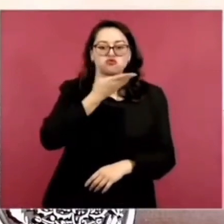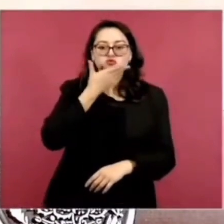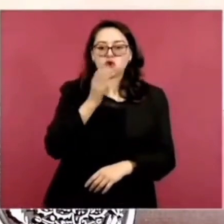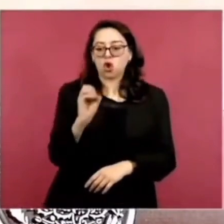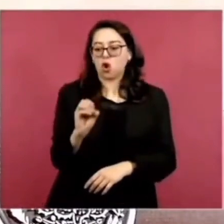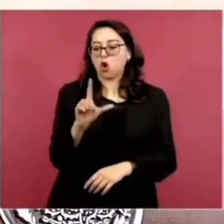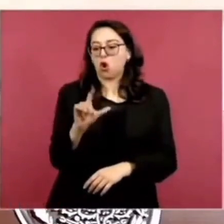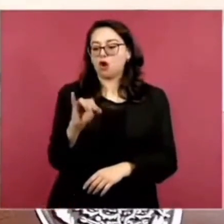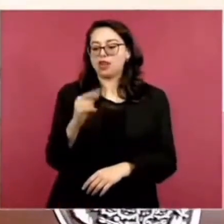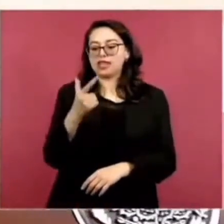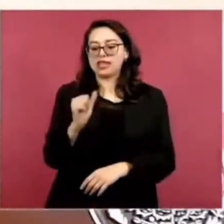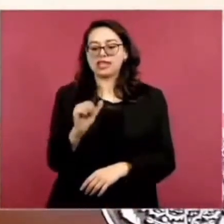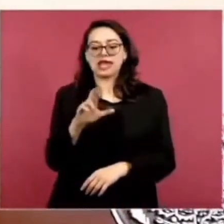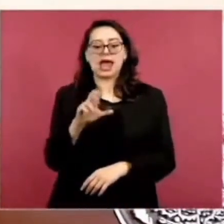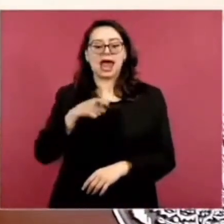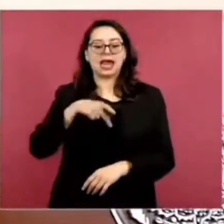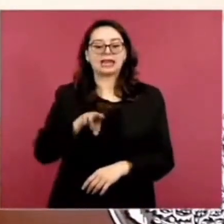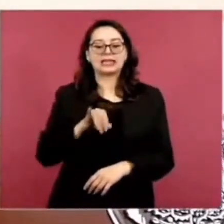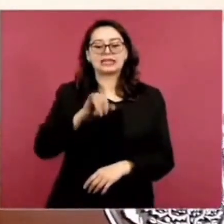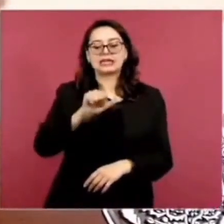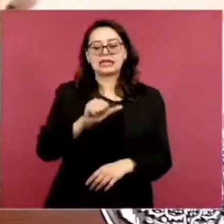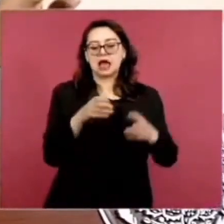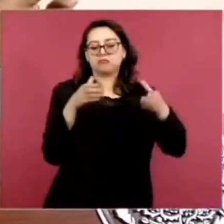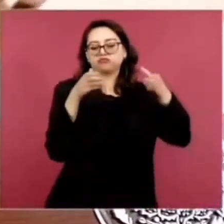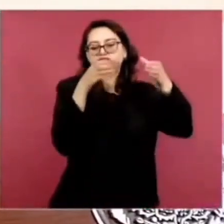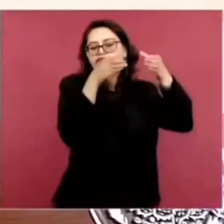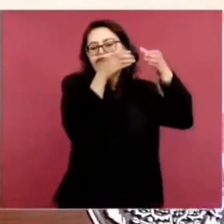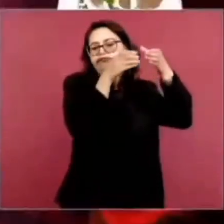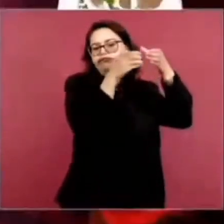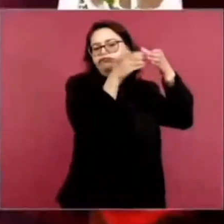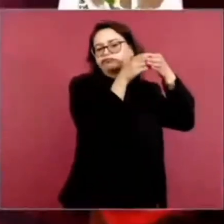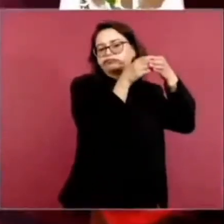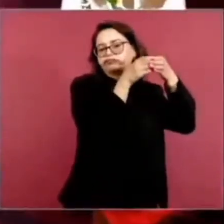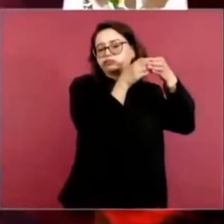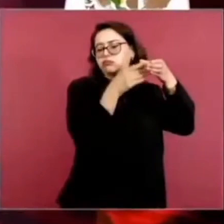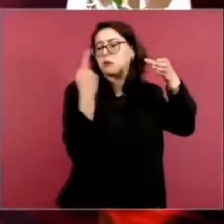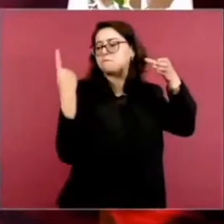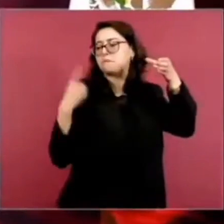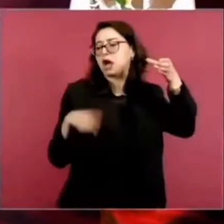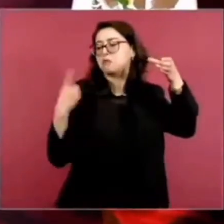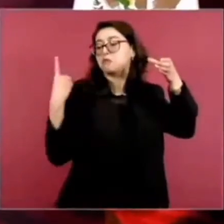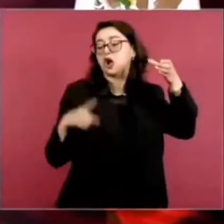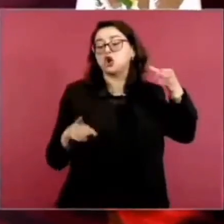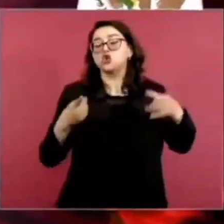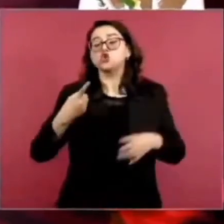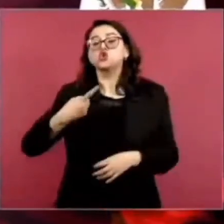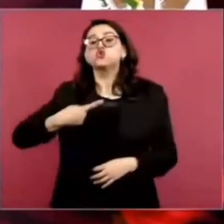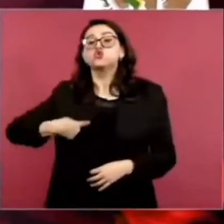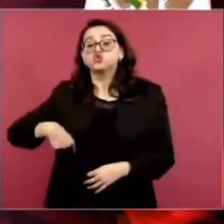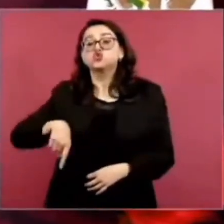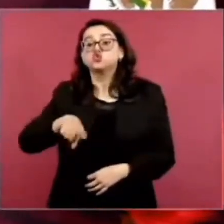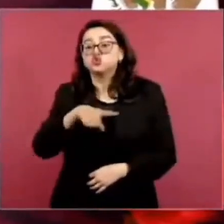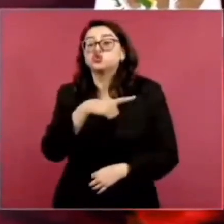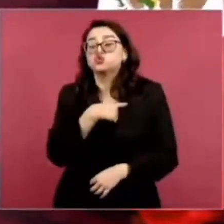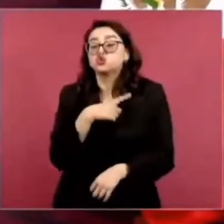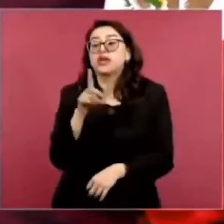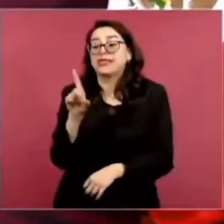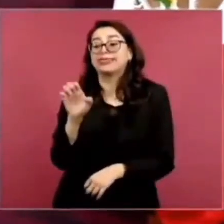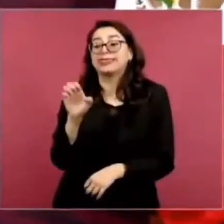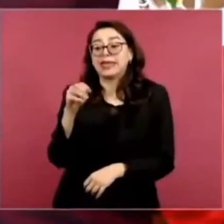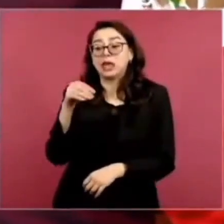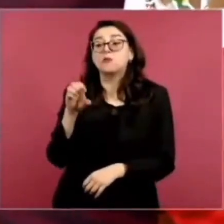Una oligarquía con fachada de democracia. Es exactamente lo